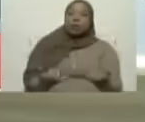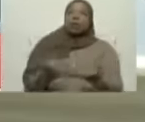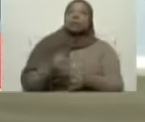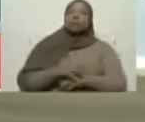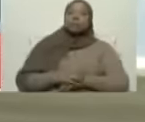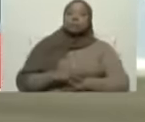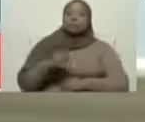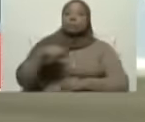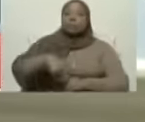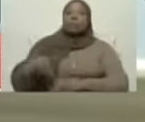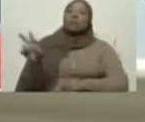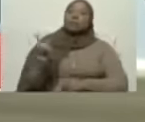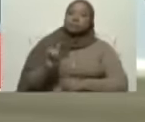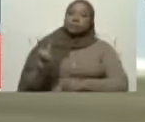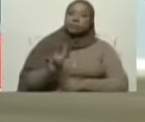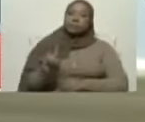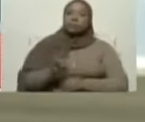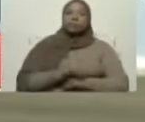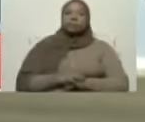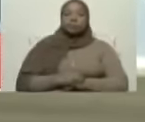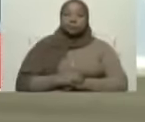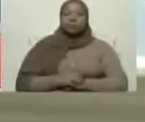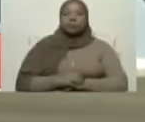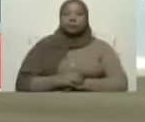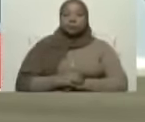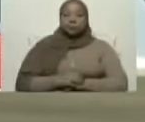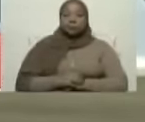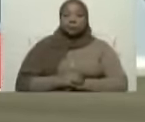República Bolivariana de Venezuela,